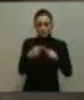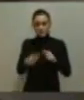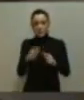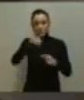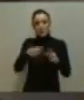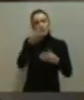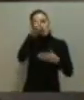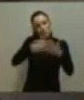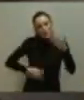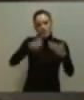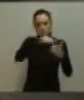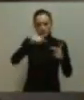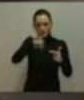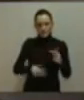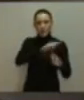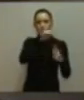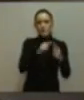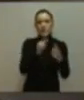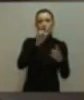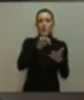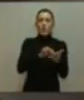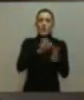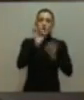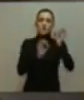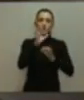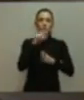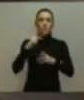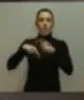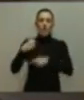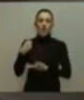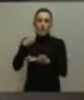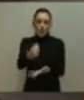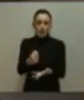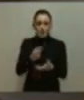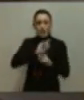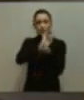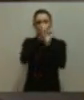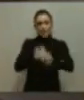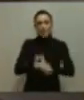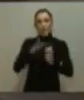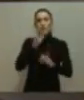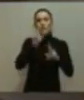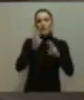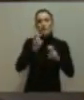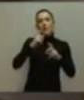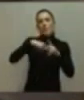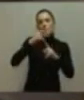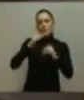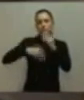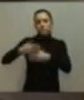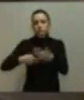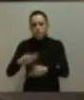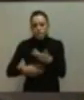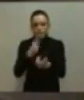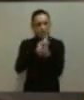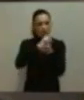es el impuesto de sucesiones. No han corregido el desnivel que existe, la injusticia, la falta de progresividad. Podemos discutirlo más adelante, no